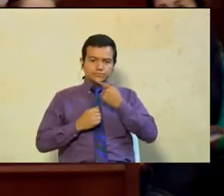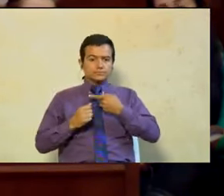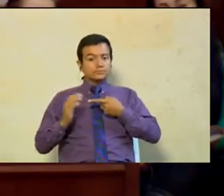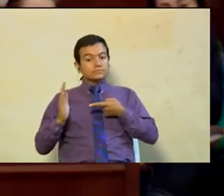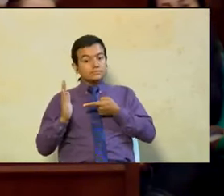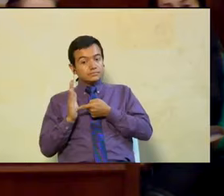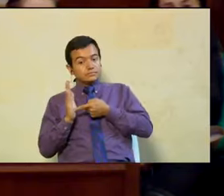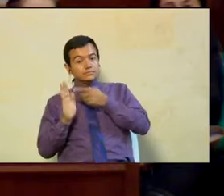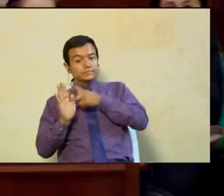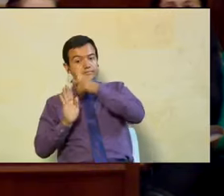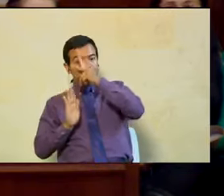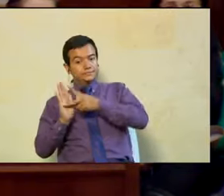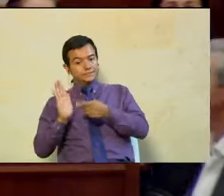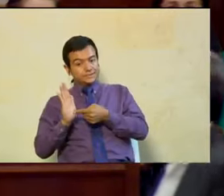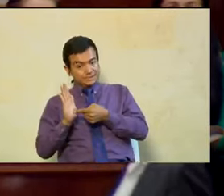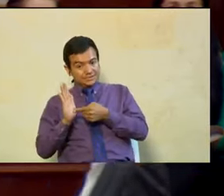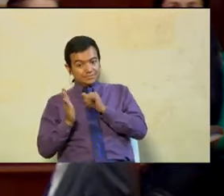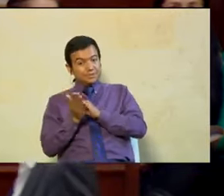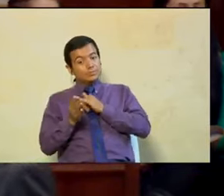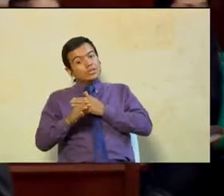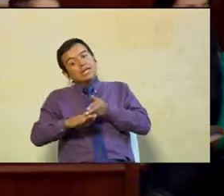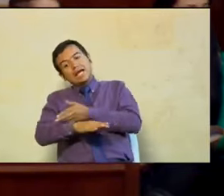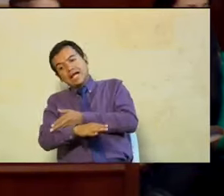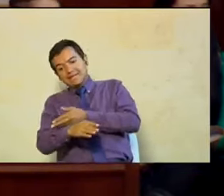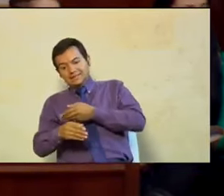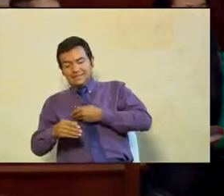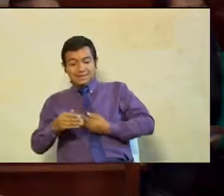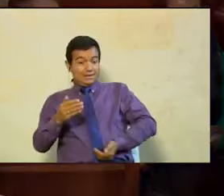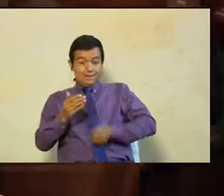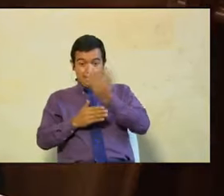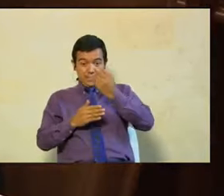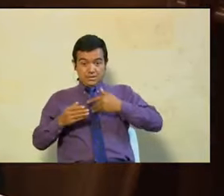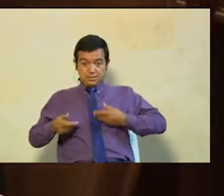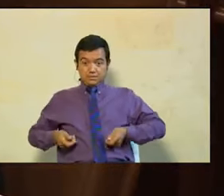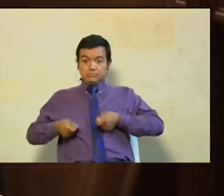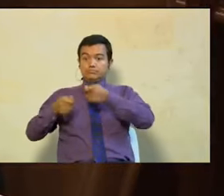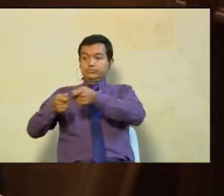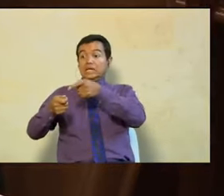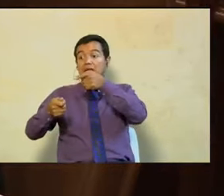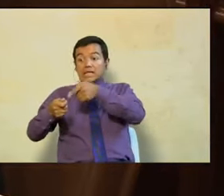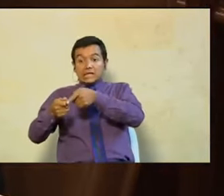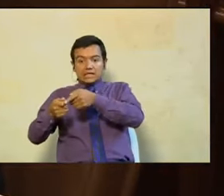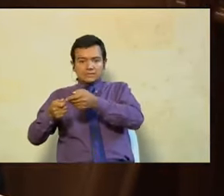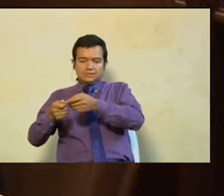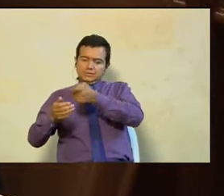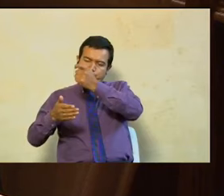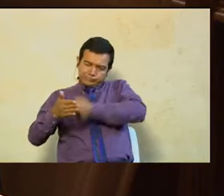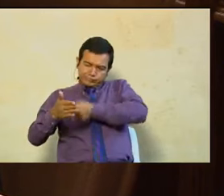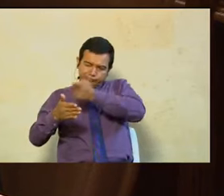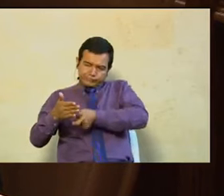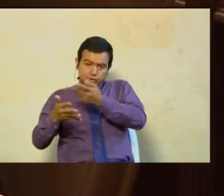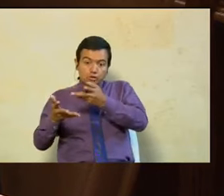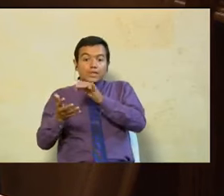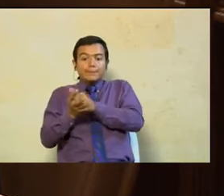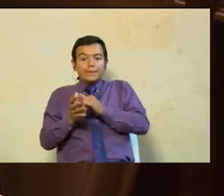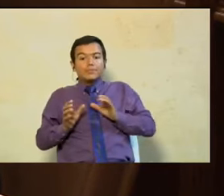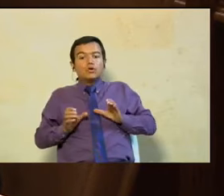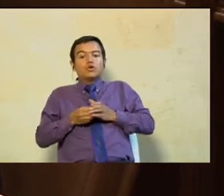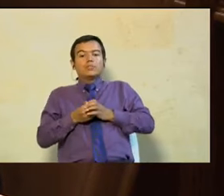a como fue radicado inicialmente fue mejorado en El Paso por la comisión